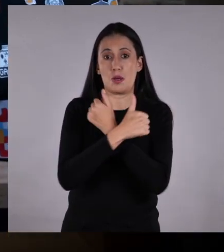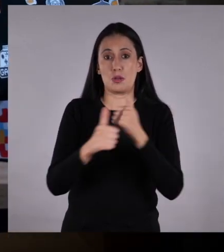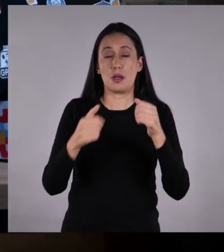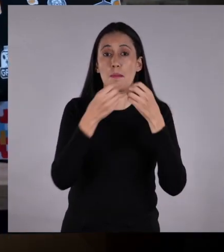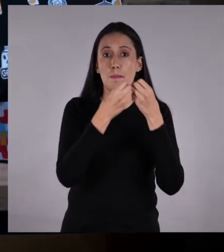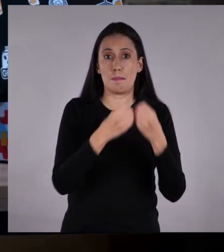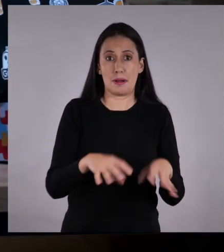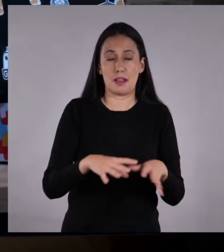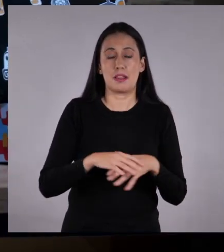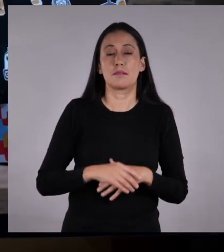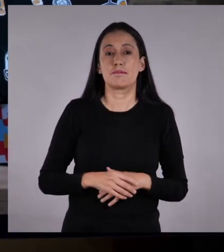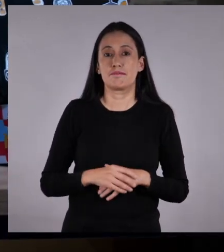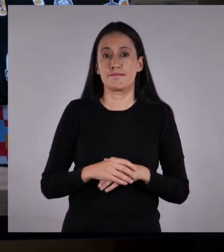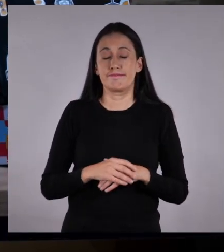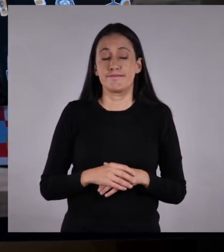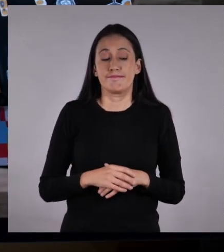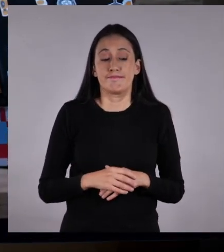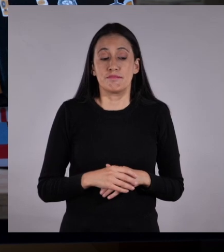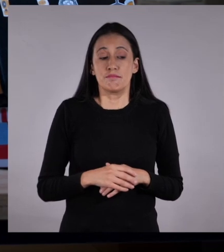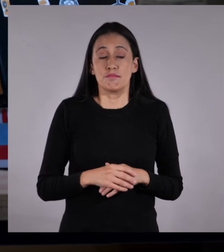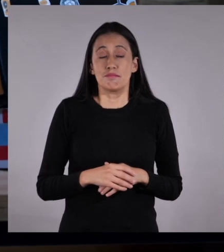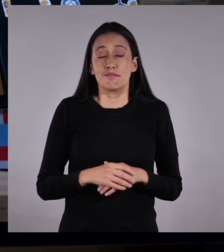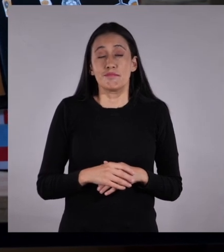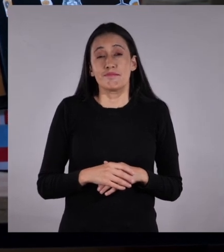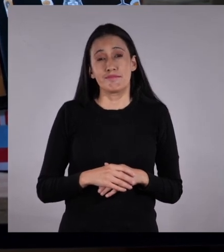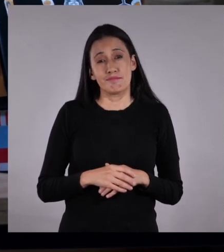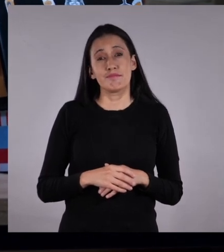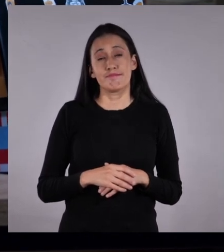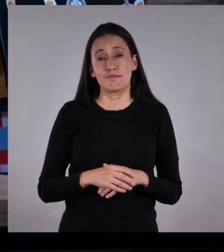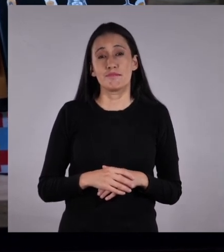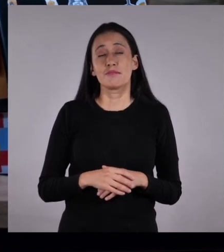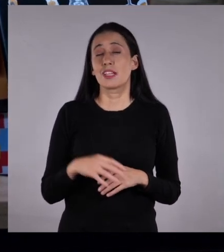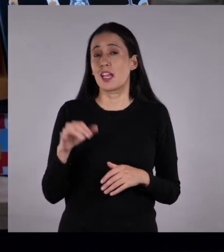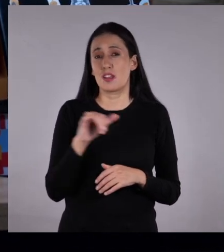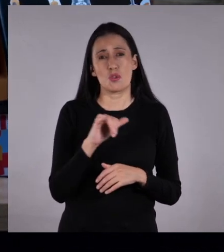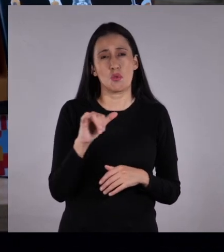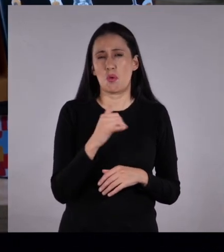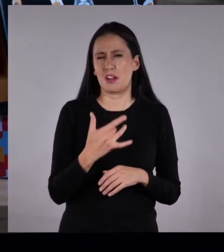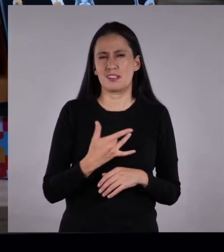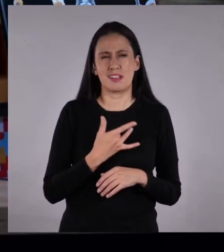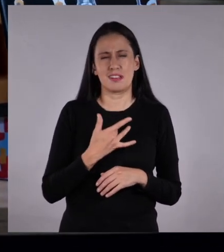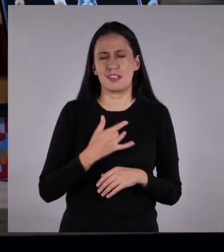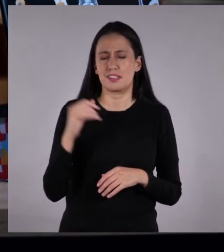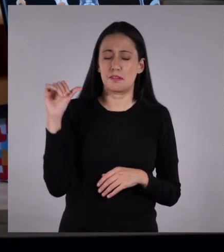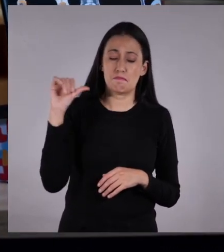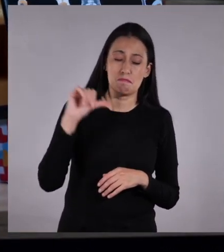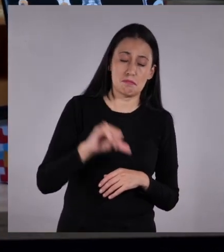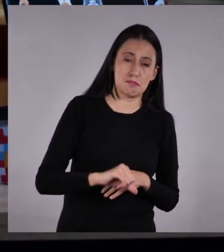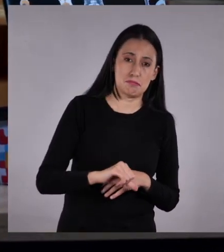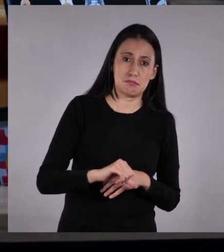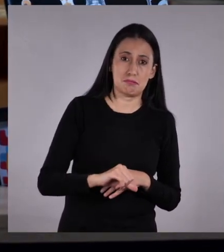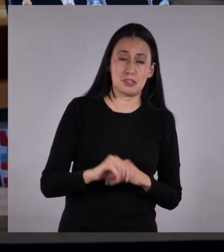Y es que claro, uno igual puede sentirse muy mal por la pérdida de una importante parte de sí mismo.